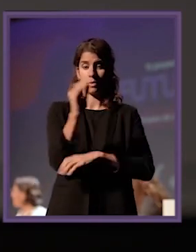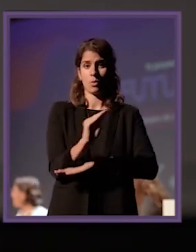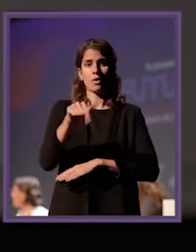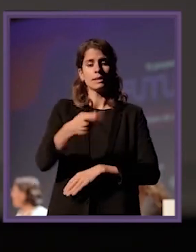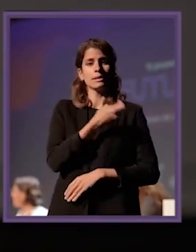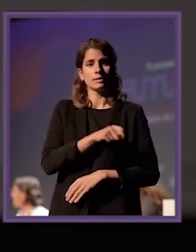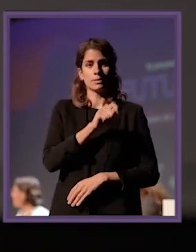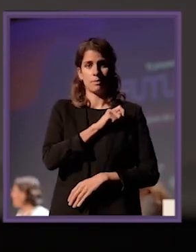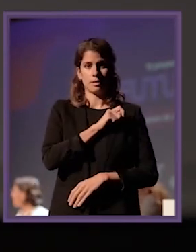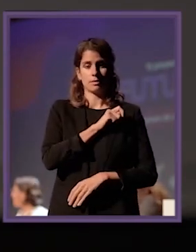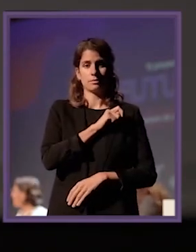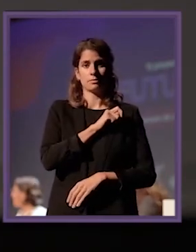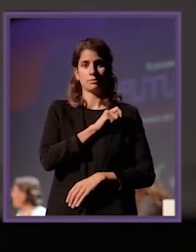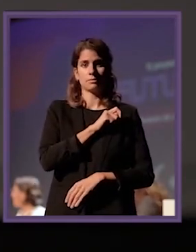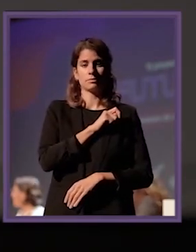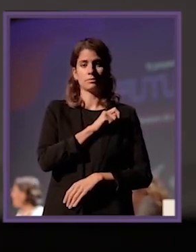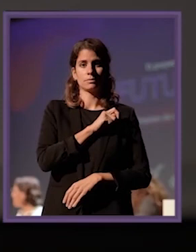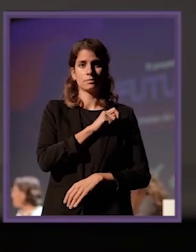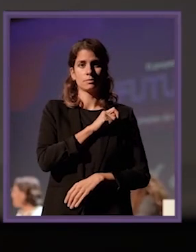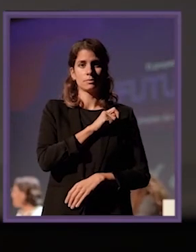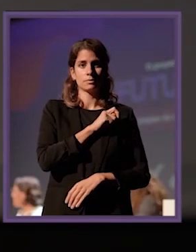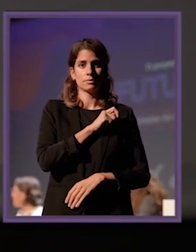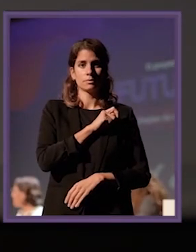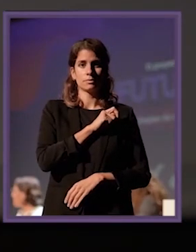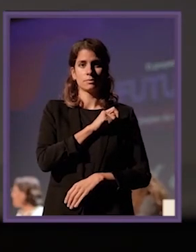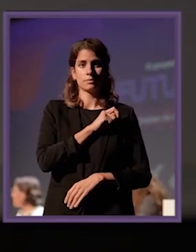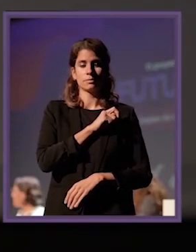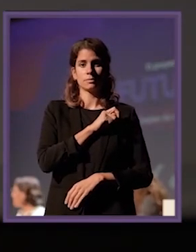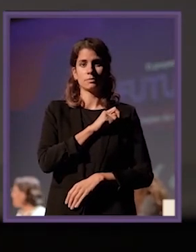país, no solo los que se dedican a